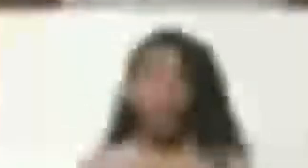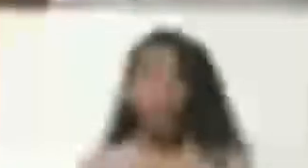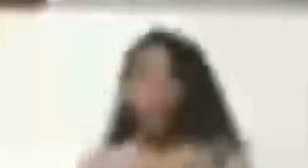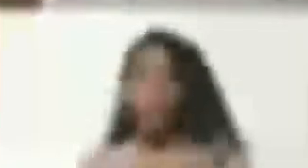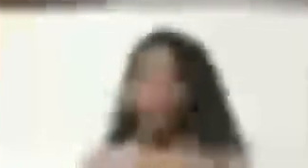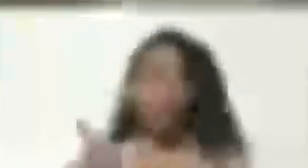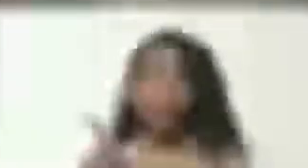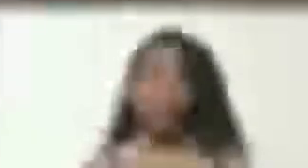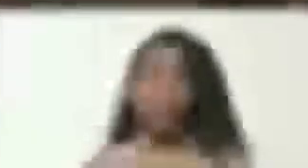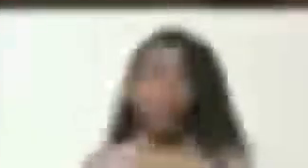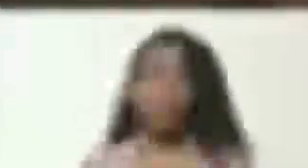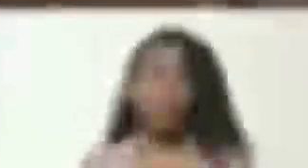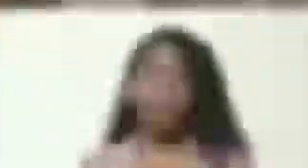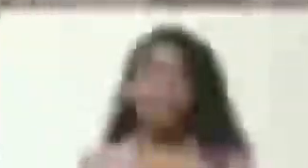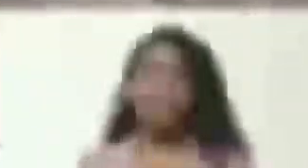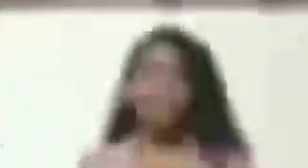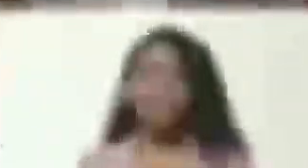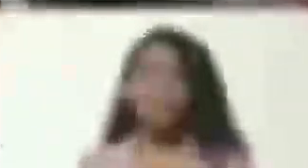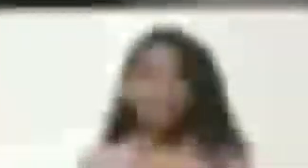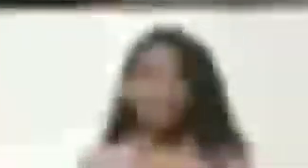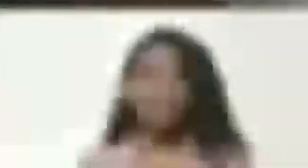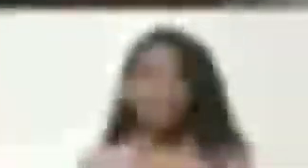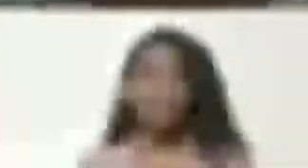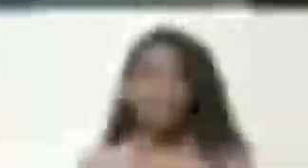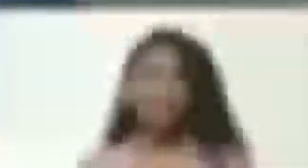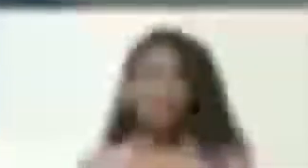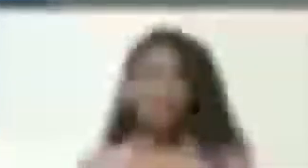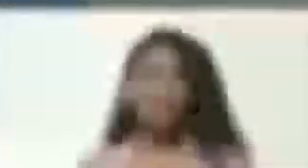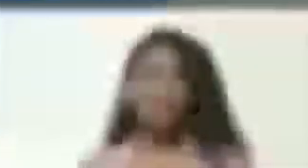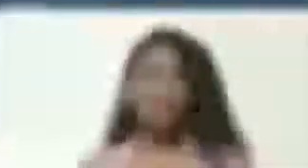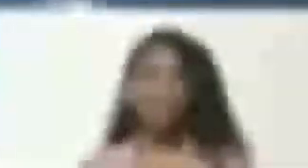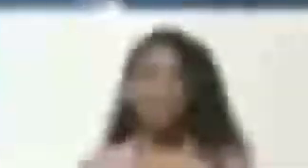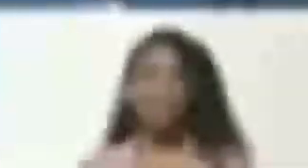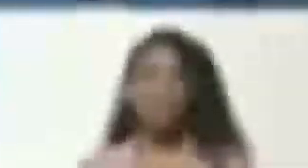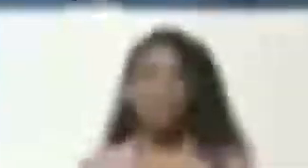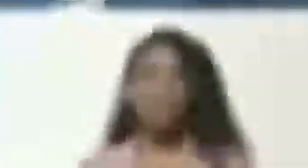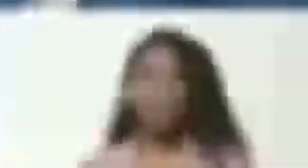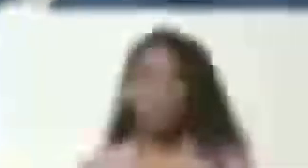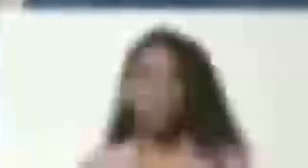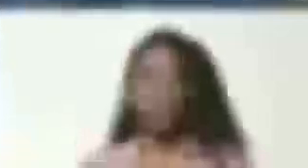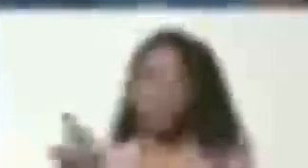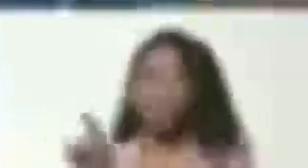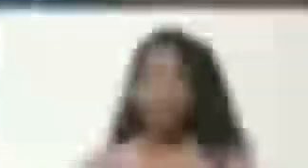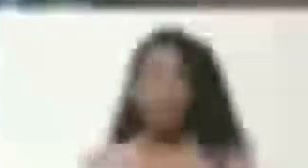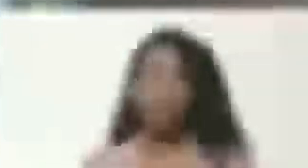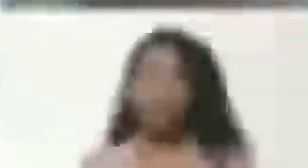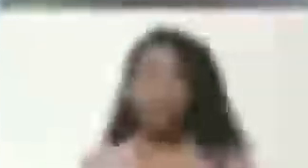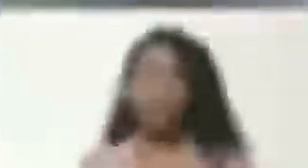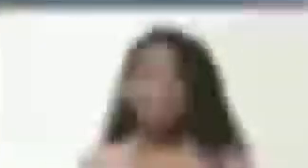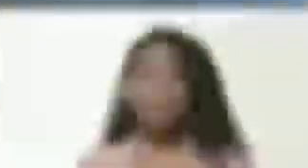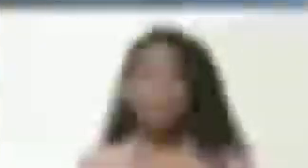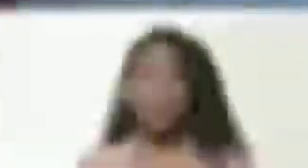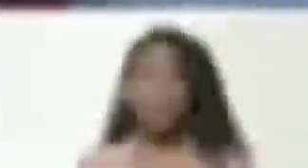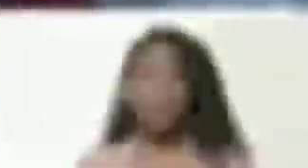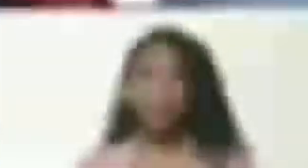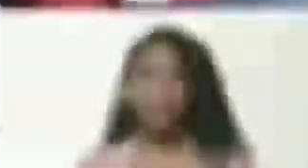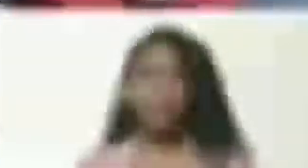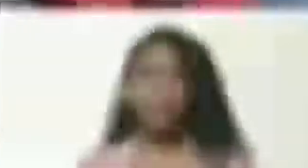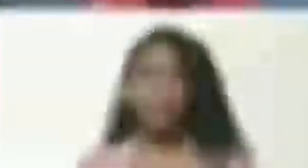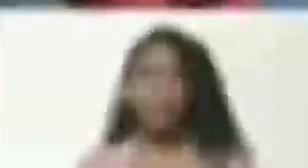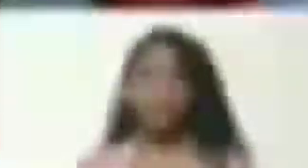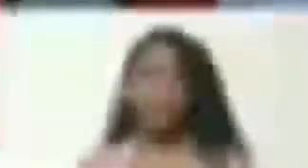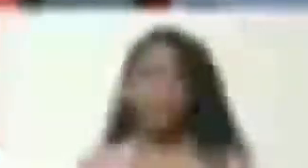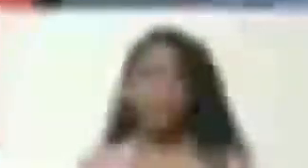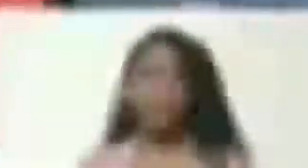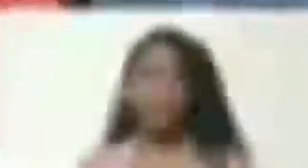para las prestaciones, para el cálculo de las prestaciones. Y eso mismo lo prometió Maduro el 2018 cuando lanzó